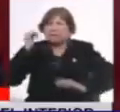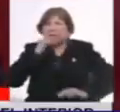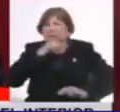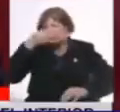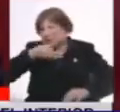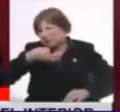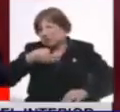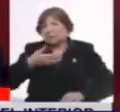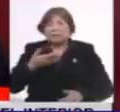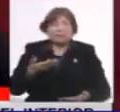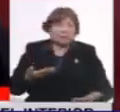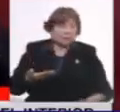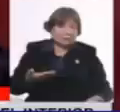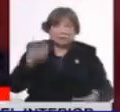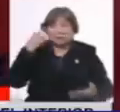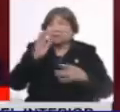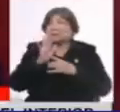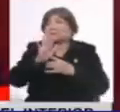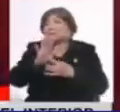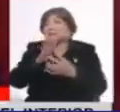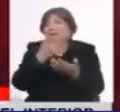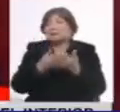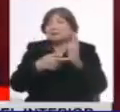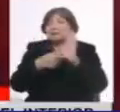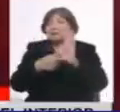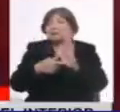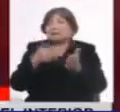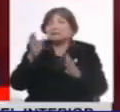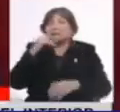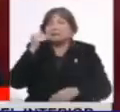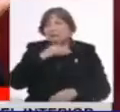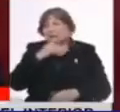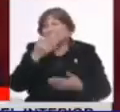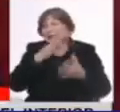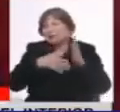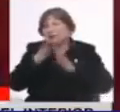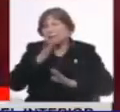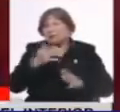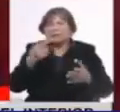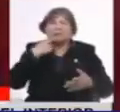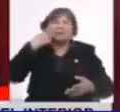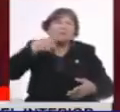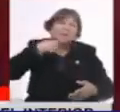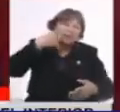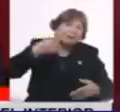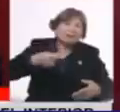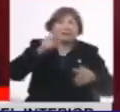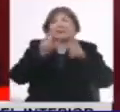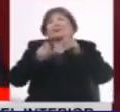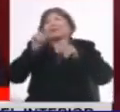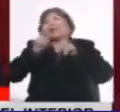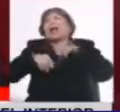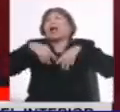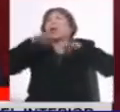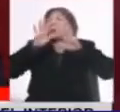o para que se presenten pruebas falsas? ¿Cuáles son? Son los dichos de los señores que hacen las imputaciones.